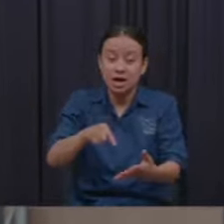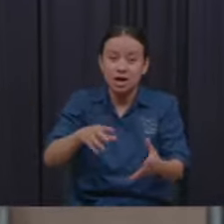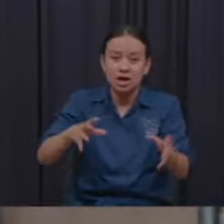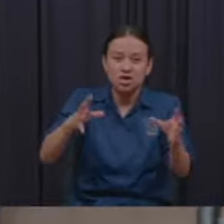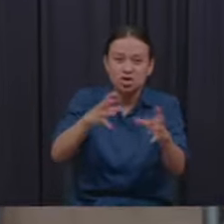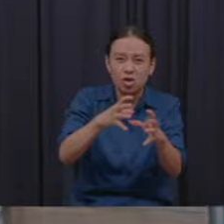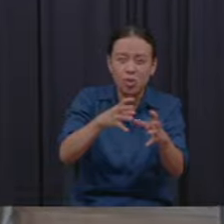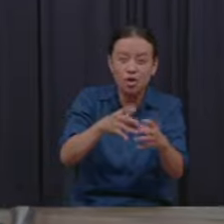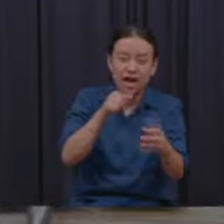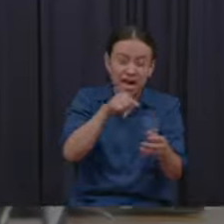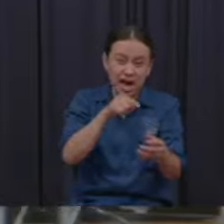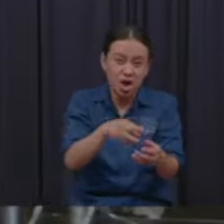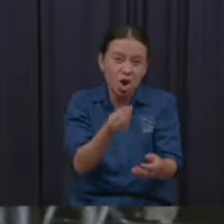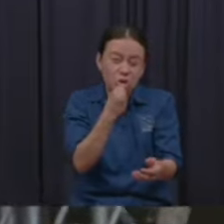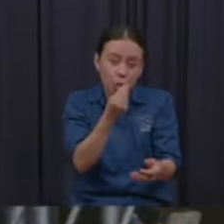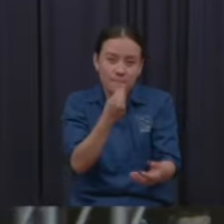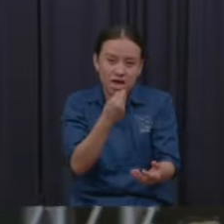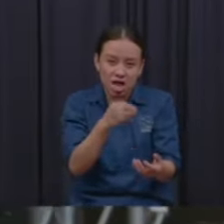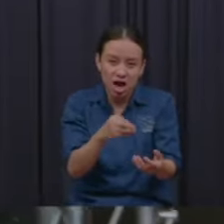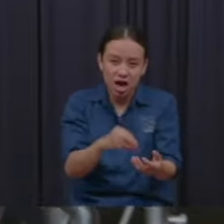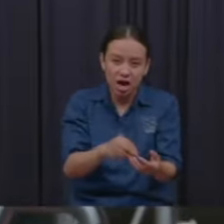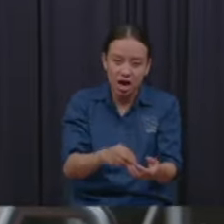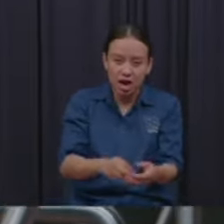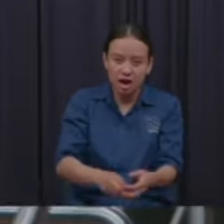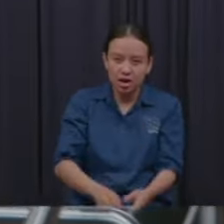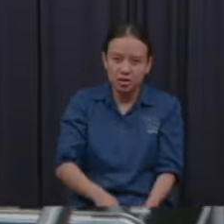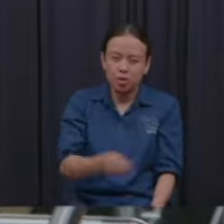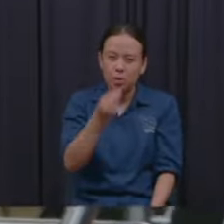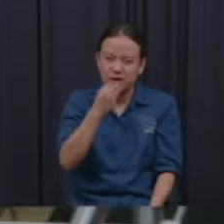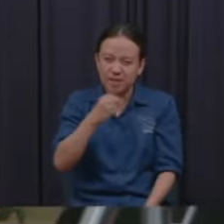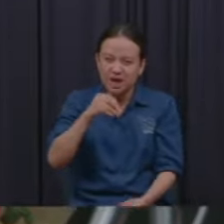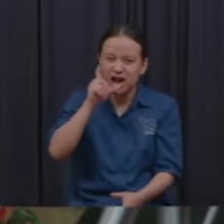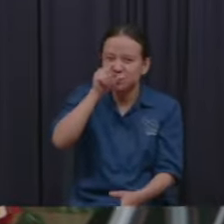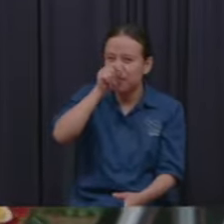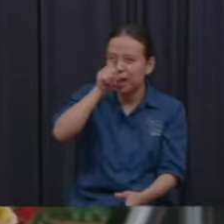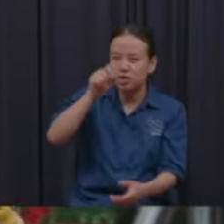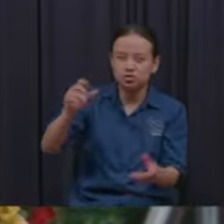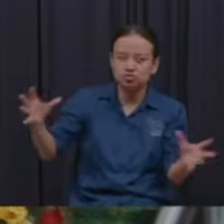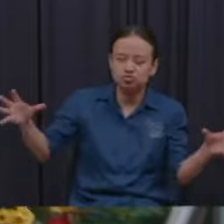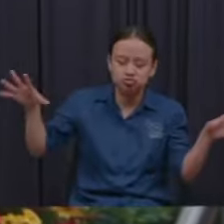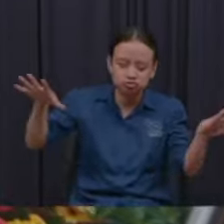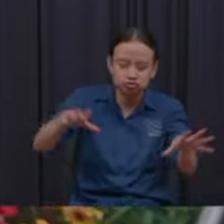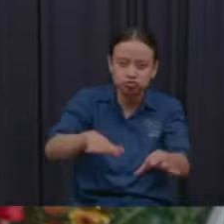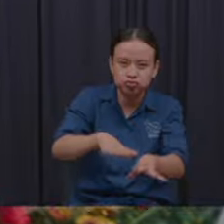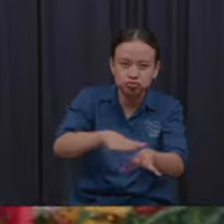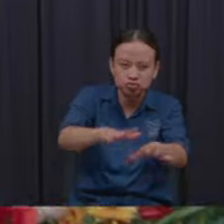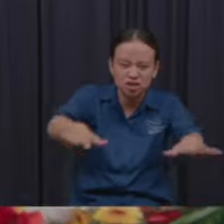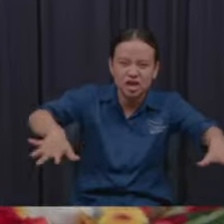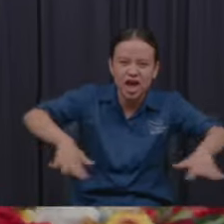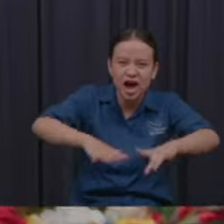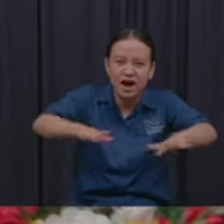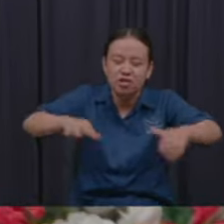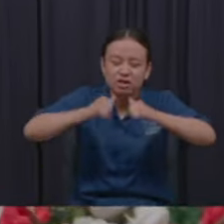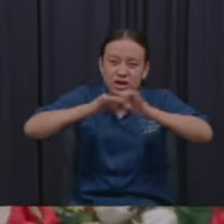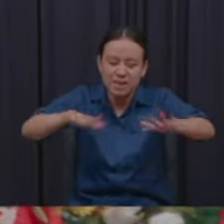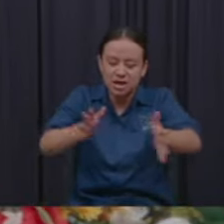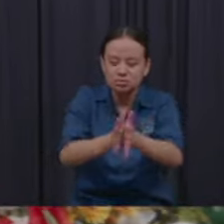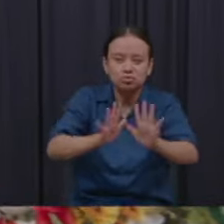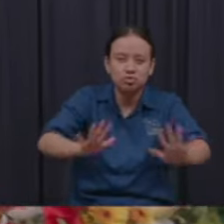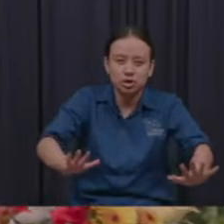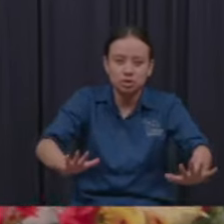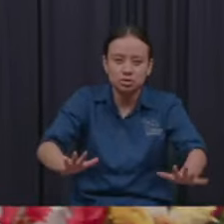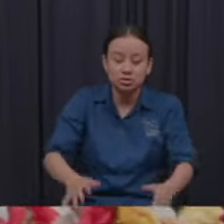tienen comida, allí tienen su alimento. Pues bueno, así también, hermanos amados, a causa de que